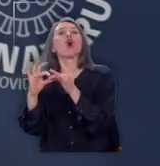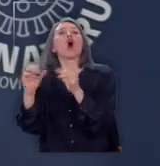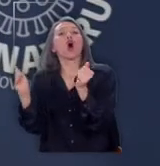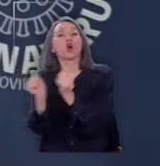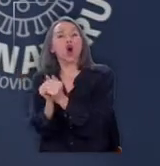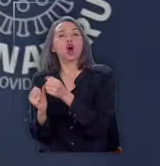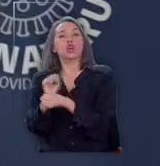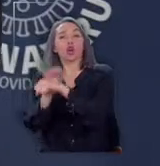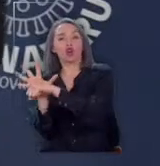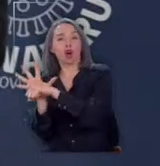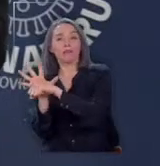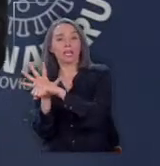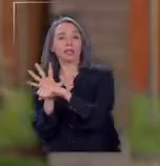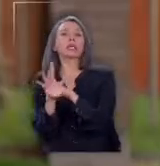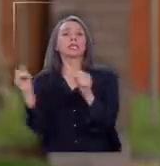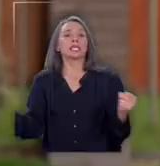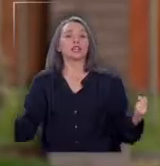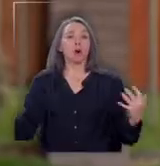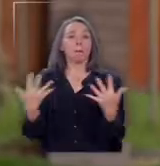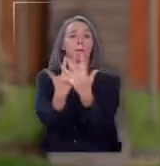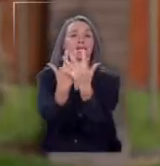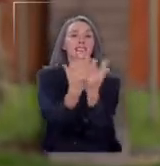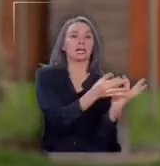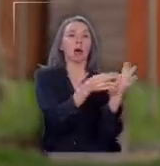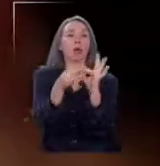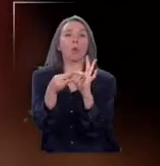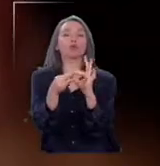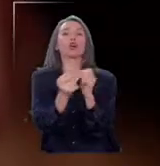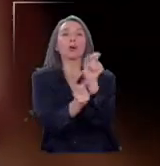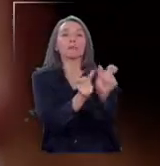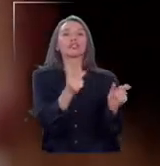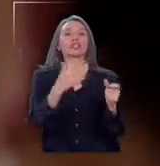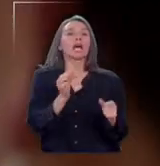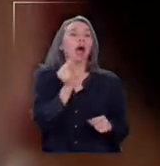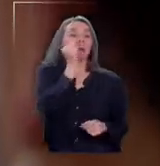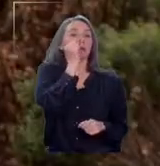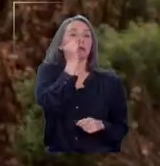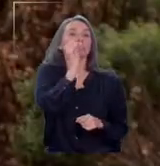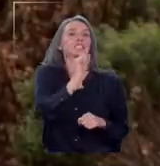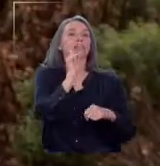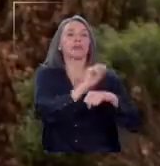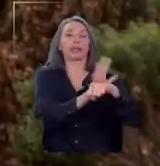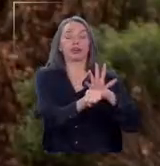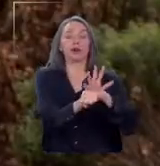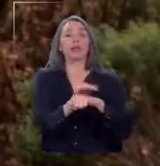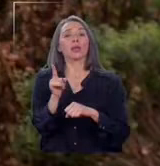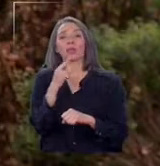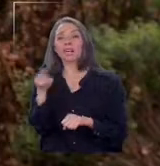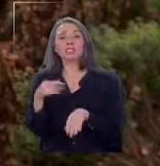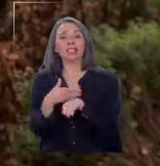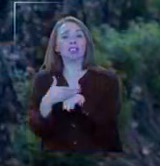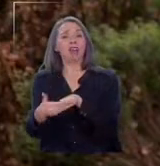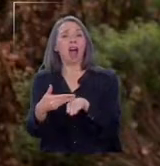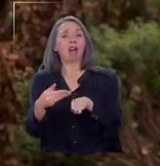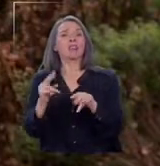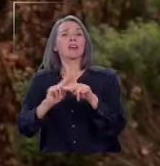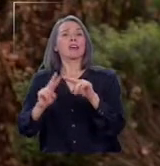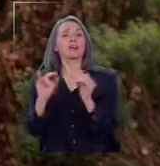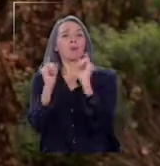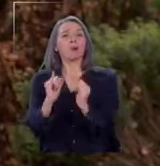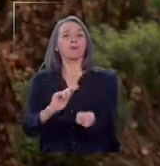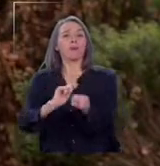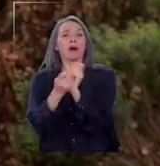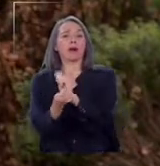aquellos que tienen un pcr un cambio que a juicio de los especialistas es tardío uno de los grandes problemas de no